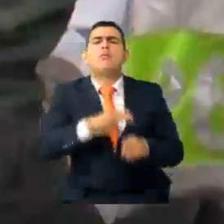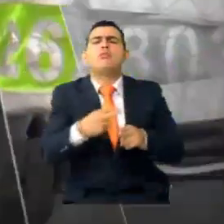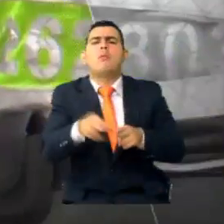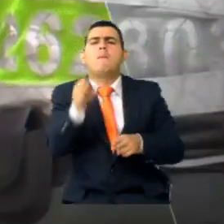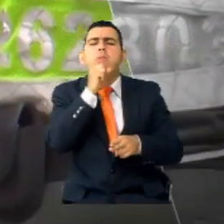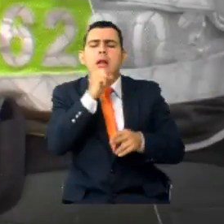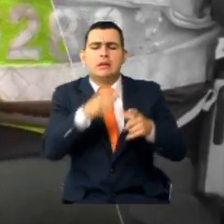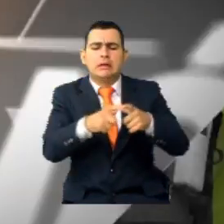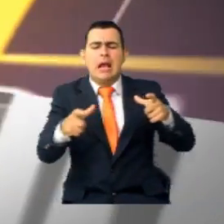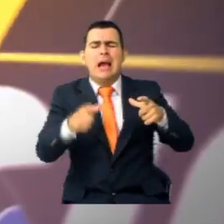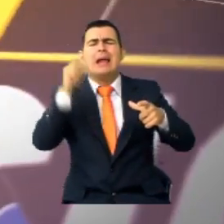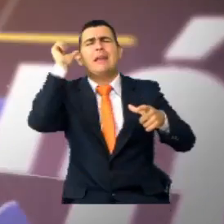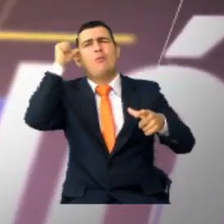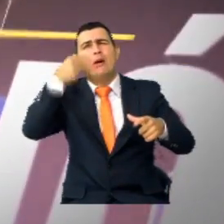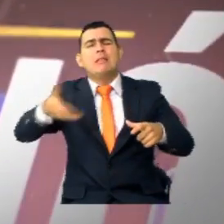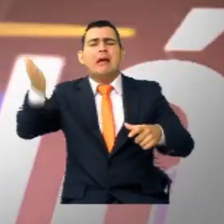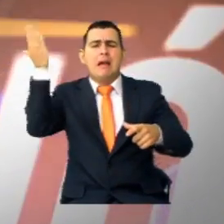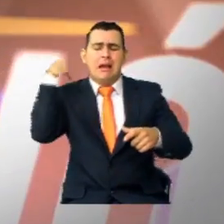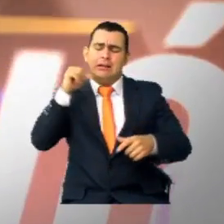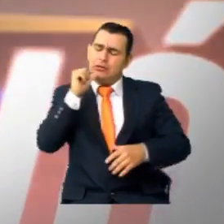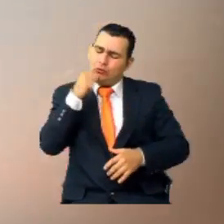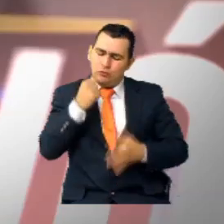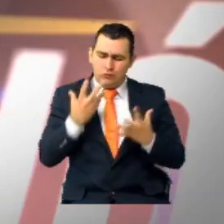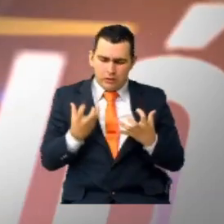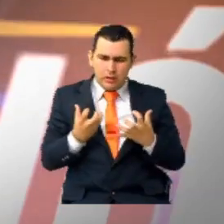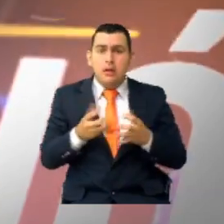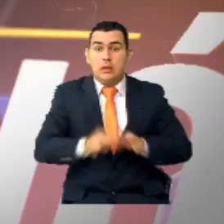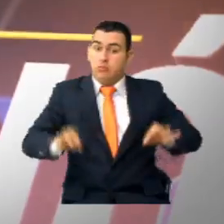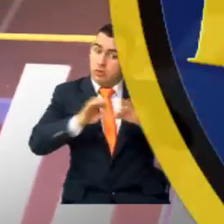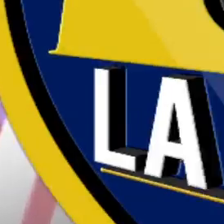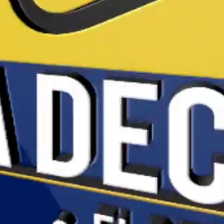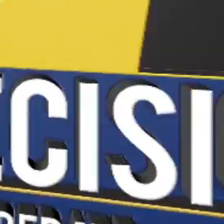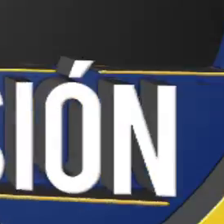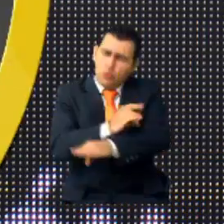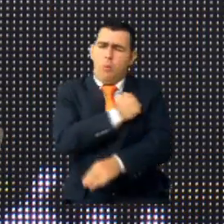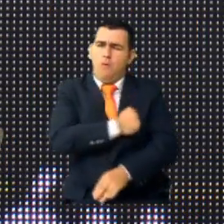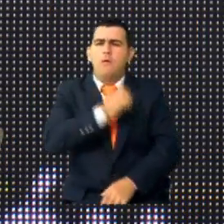recordar, pero también a exigir mayor seguridad.